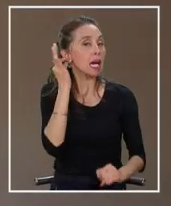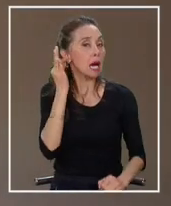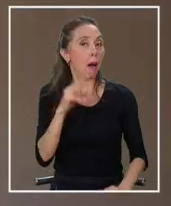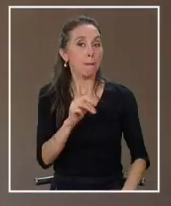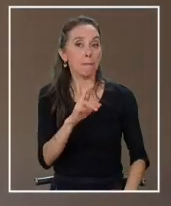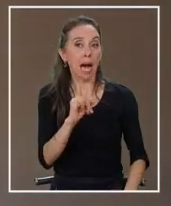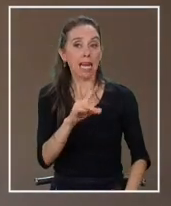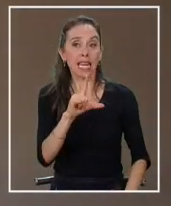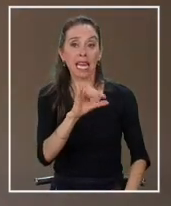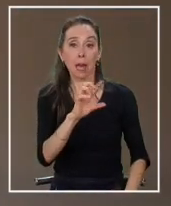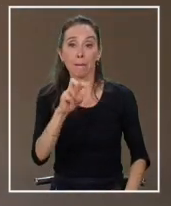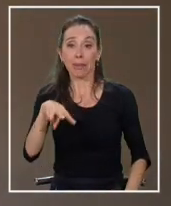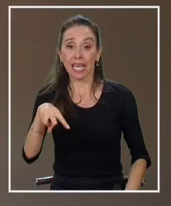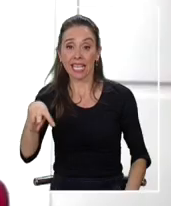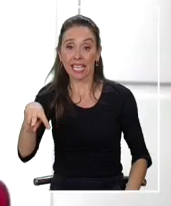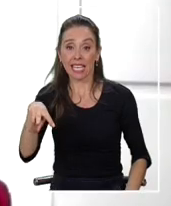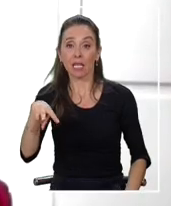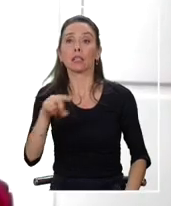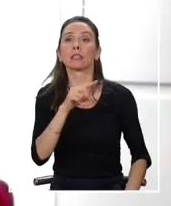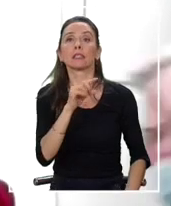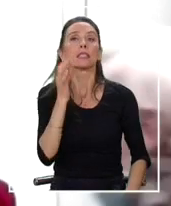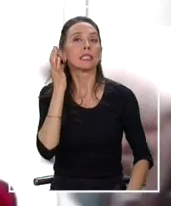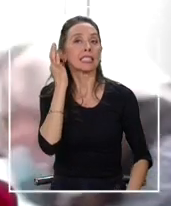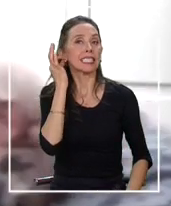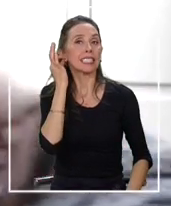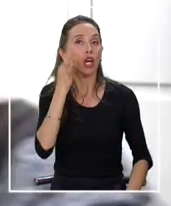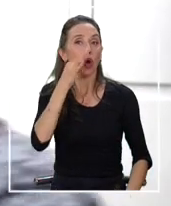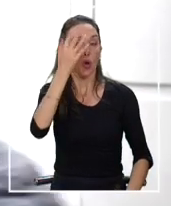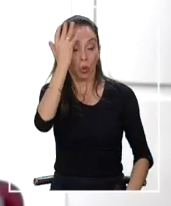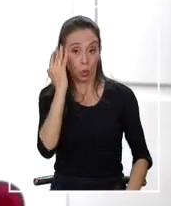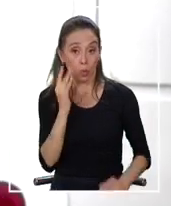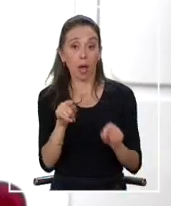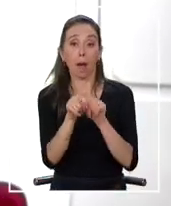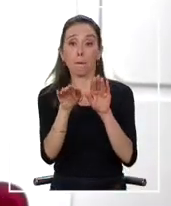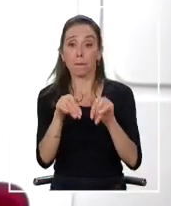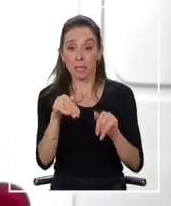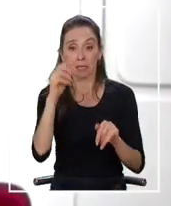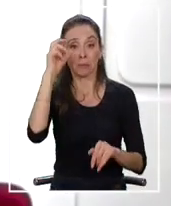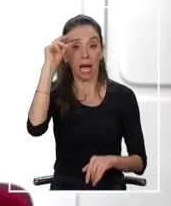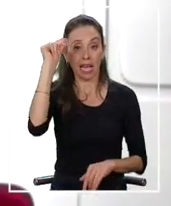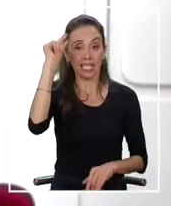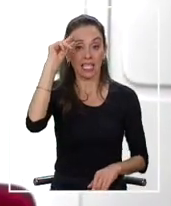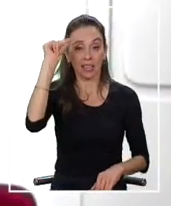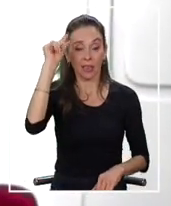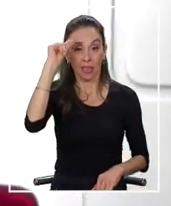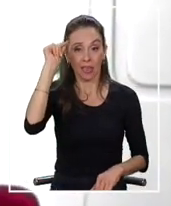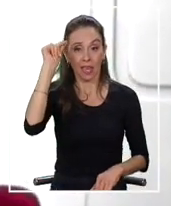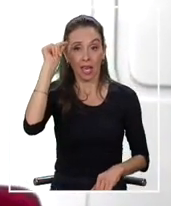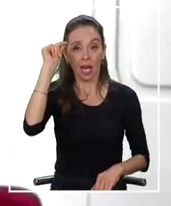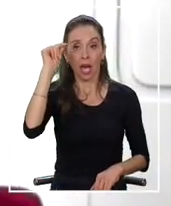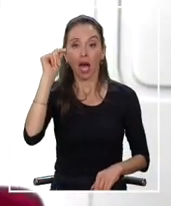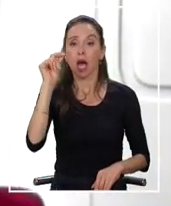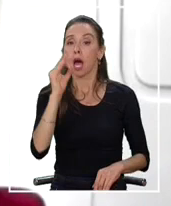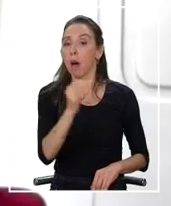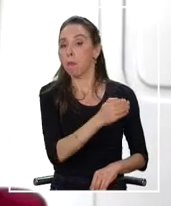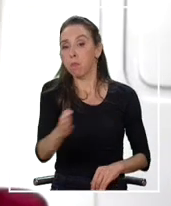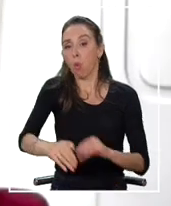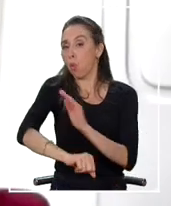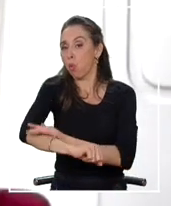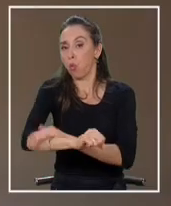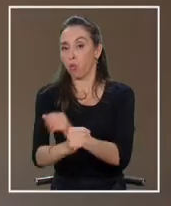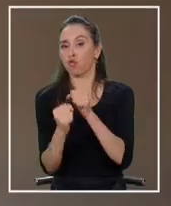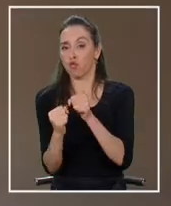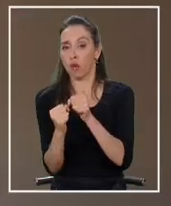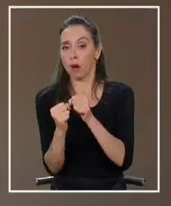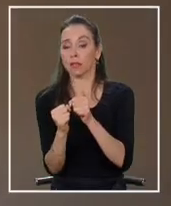Le Pen es que si bien mantiene las ideas en general de extrema derecha, ella ha